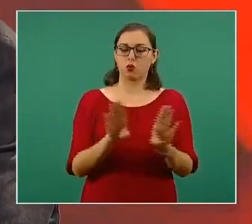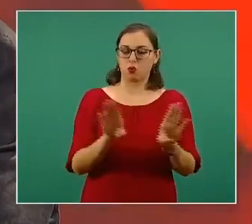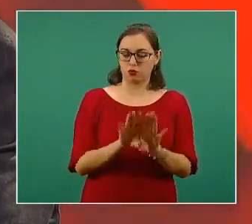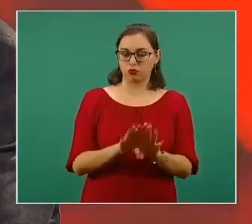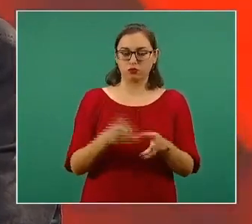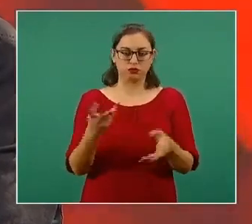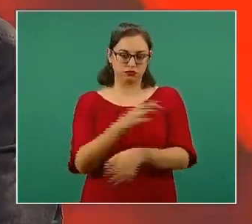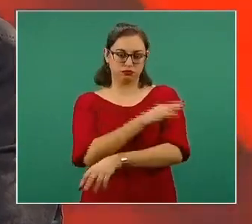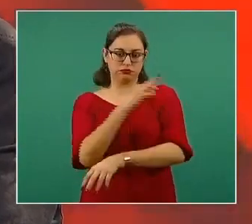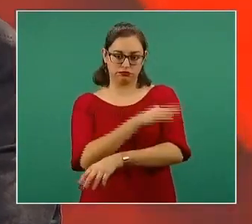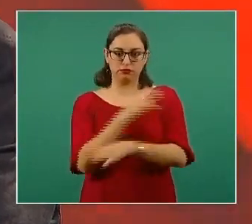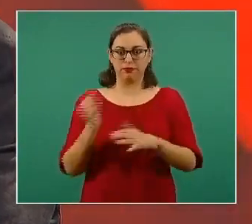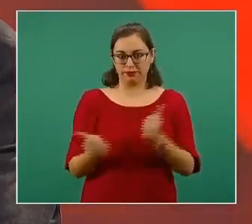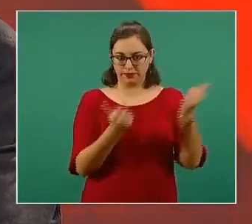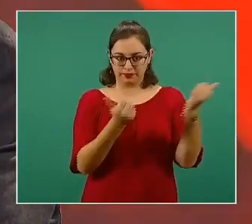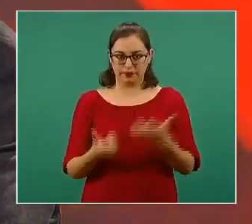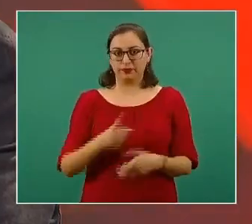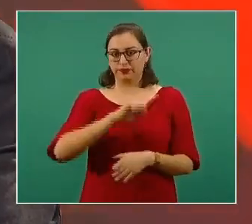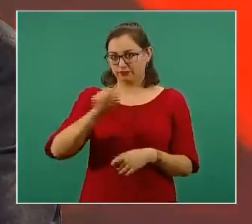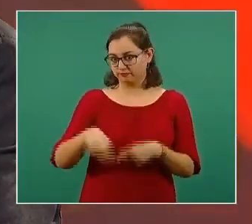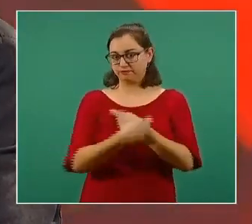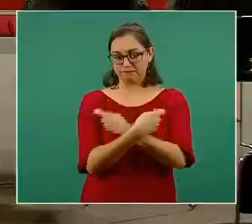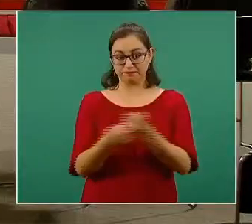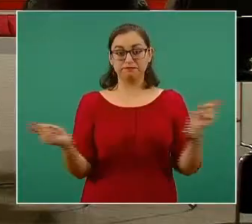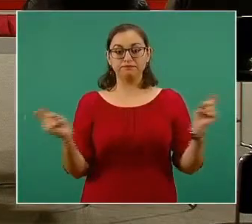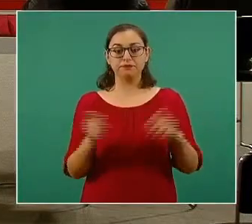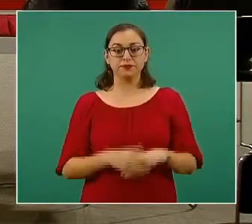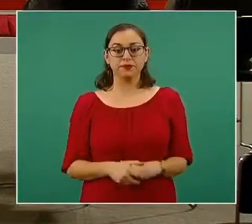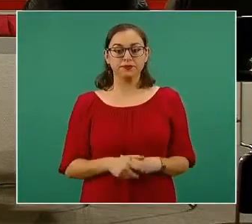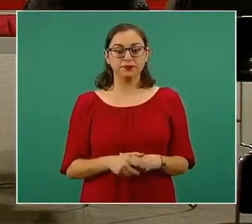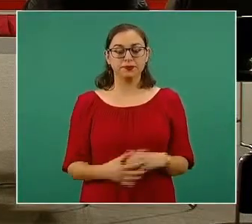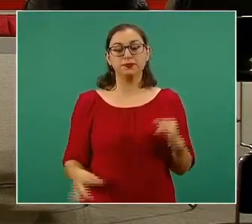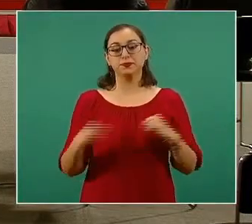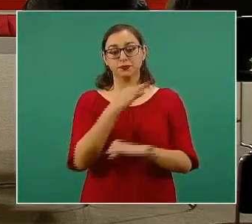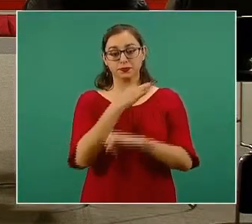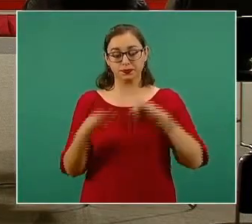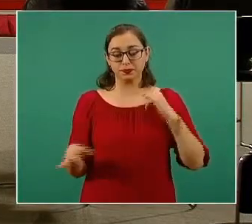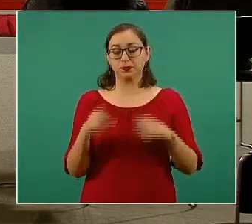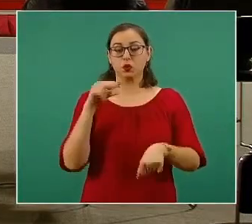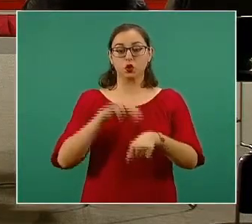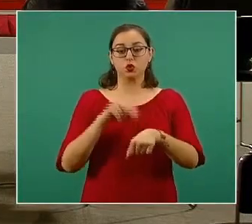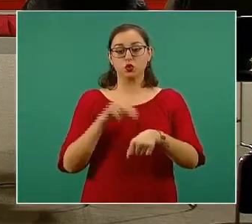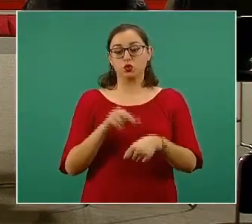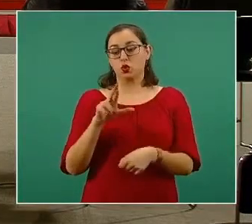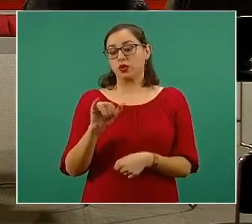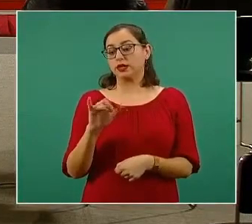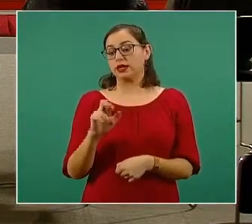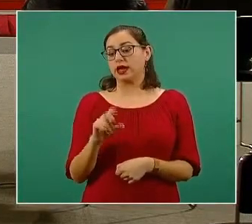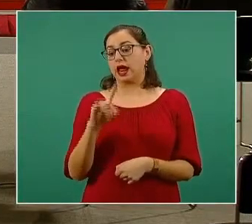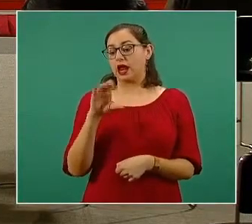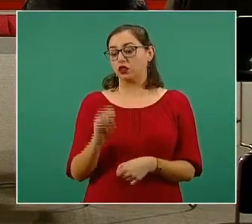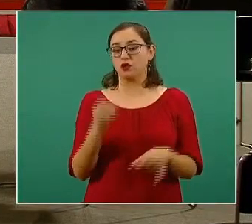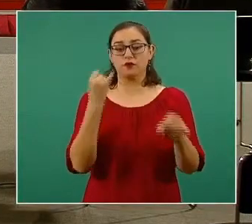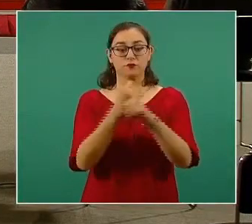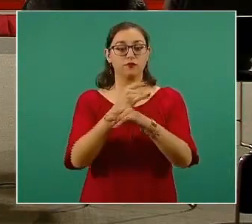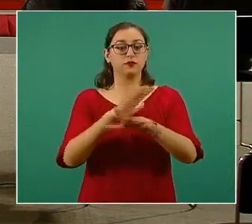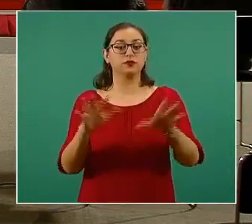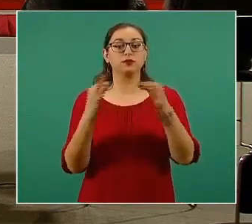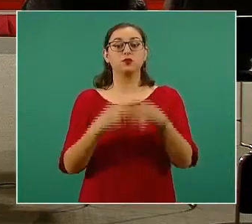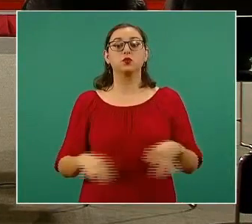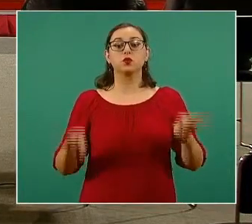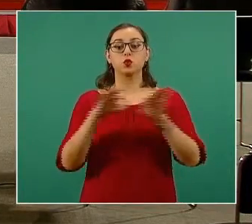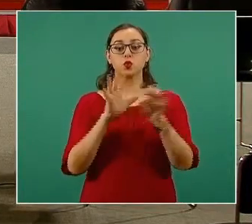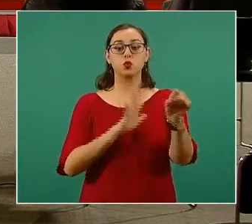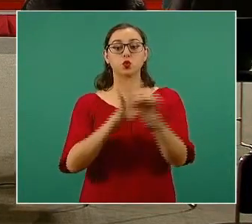de vacunas y su distribución y uso. Y finalmente el doctor Ricardo Cortés presentará algo importante, que es una